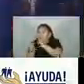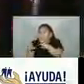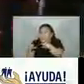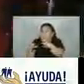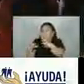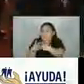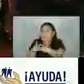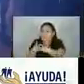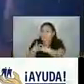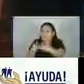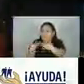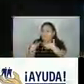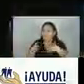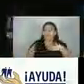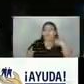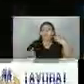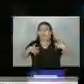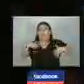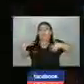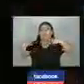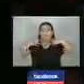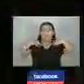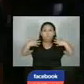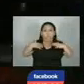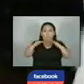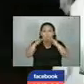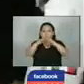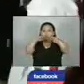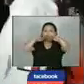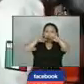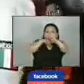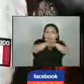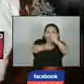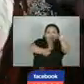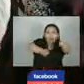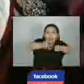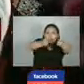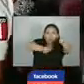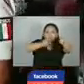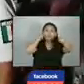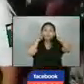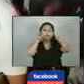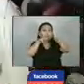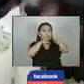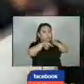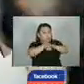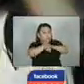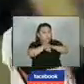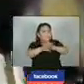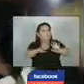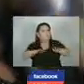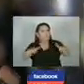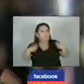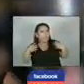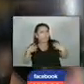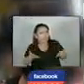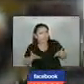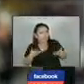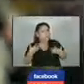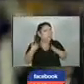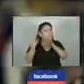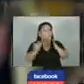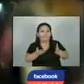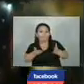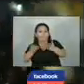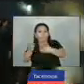ya en una situación bastante precaria de acuerdo a lo que han mencionado uno de ellos fue trasladado